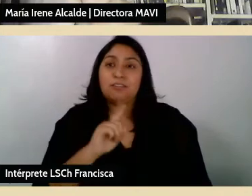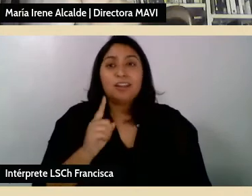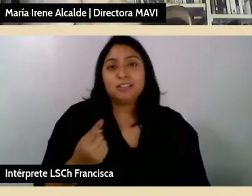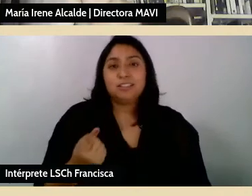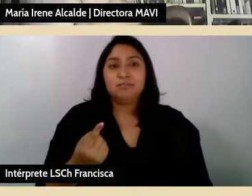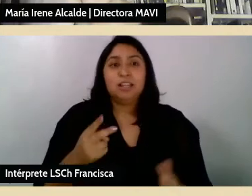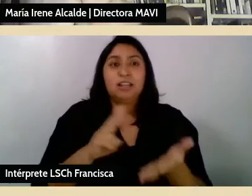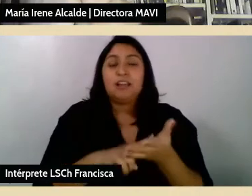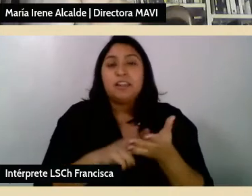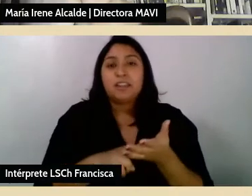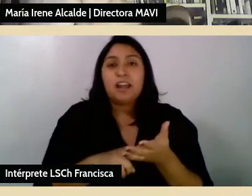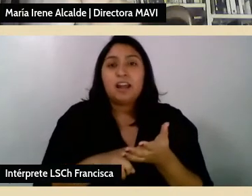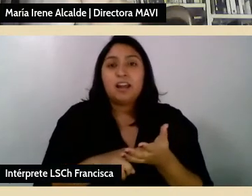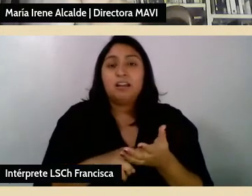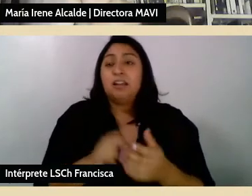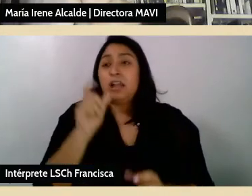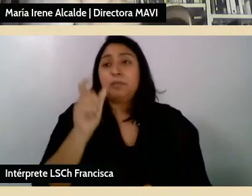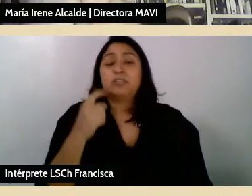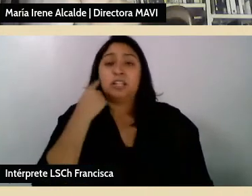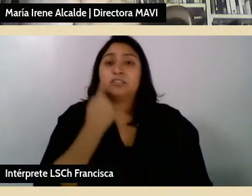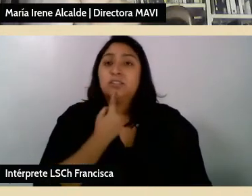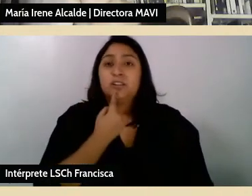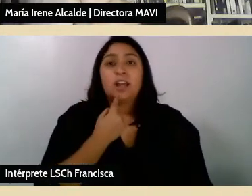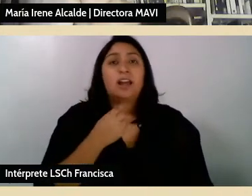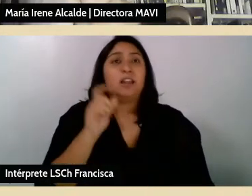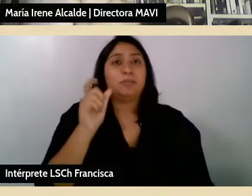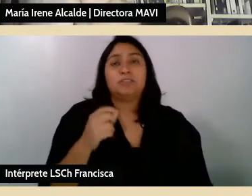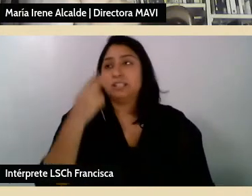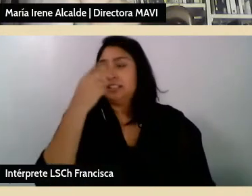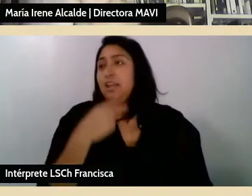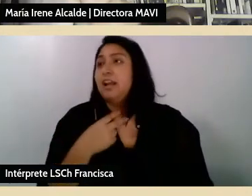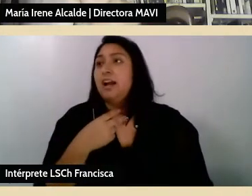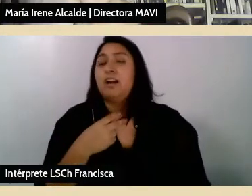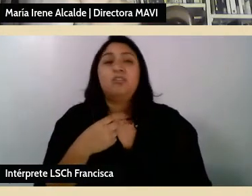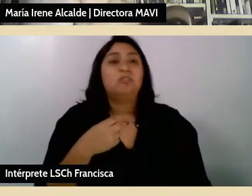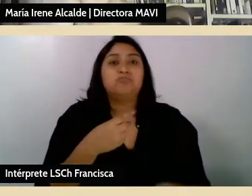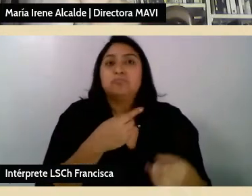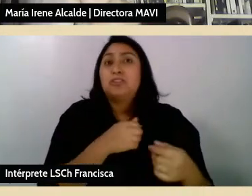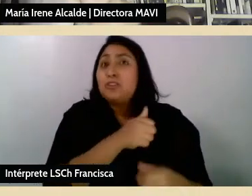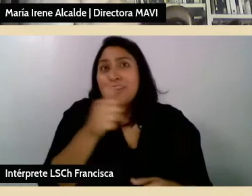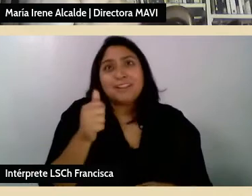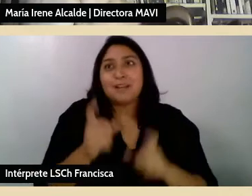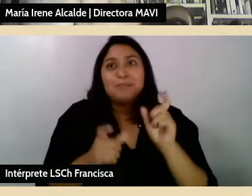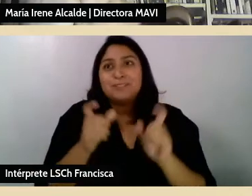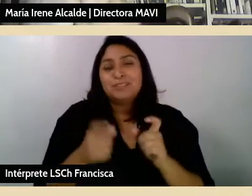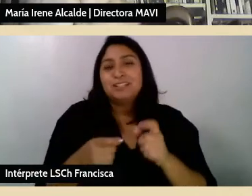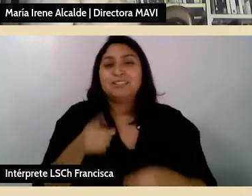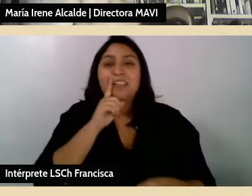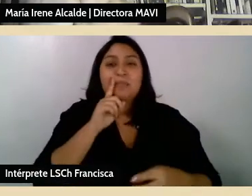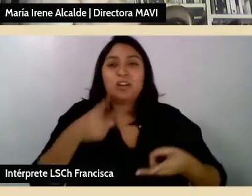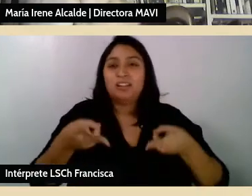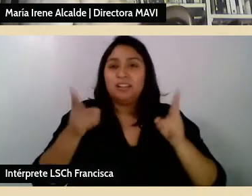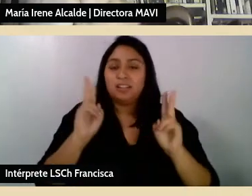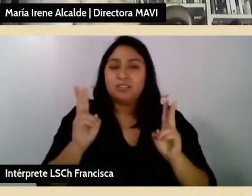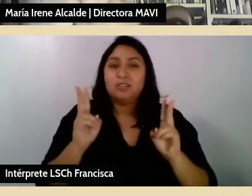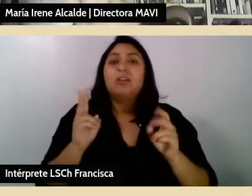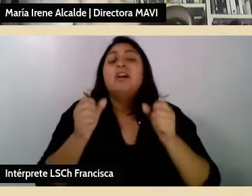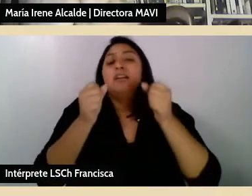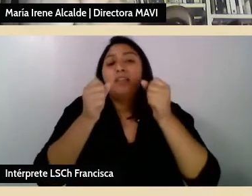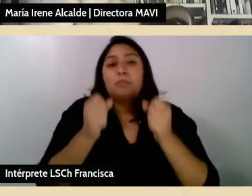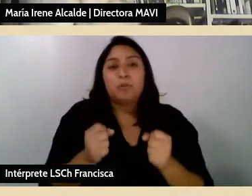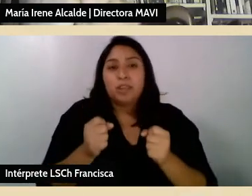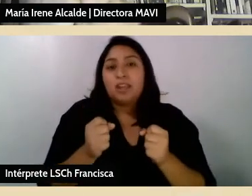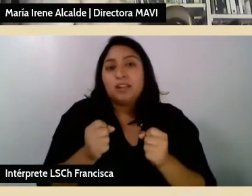Y no es así. La verdad, las personas sordas, las personas ciegas, o todas las personas tenemos el